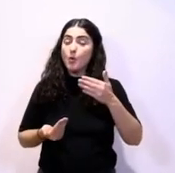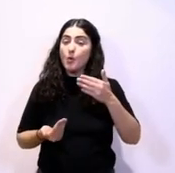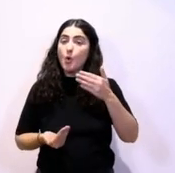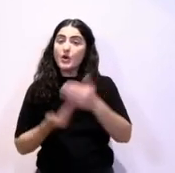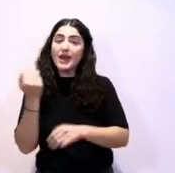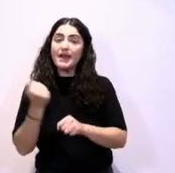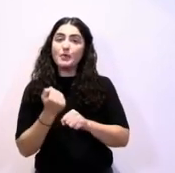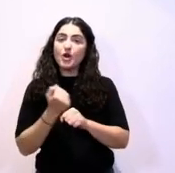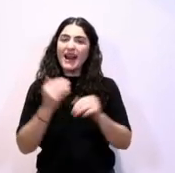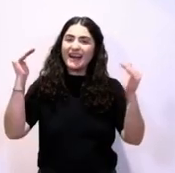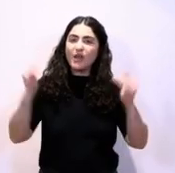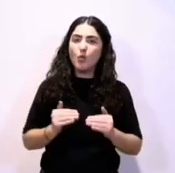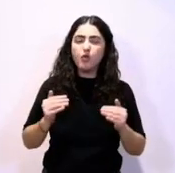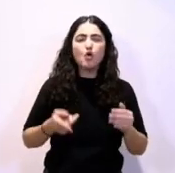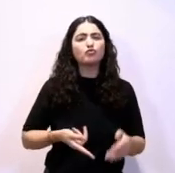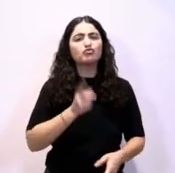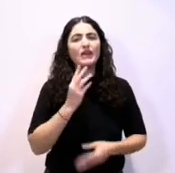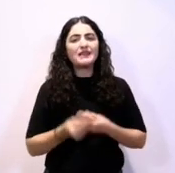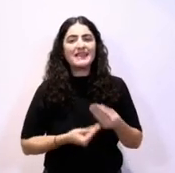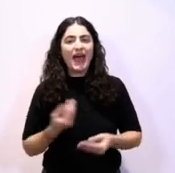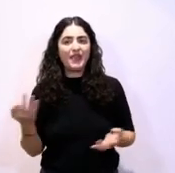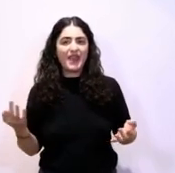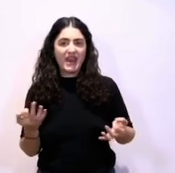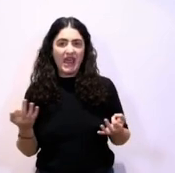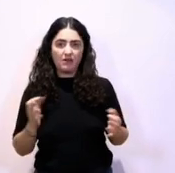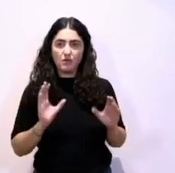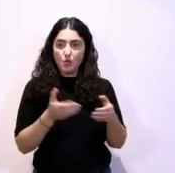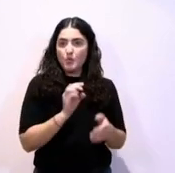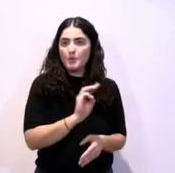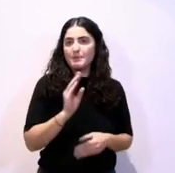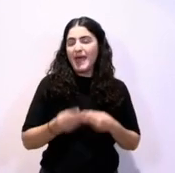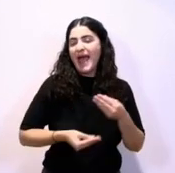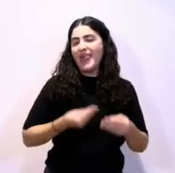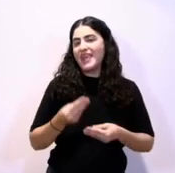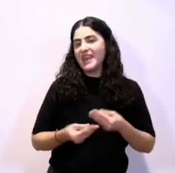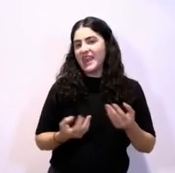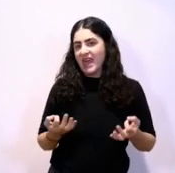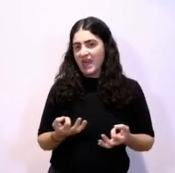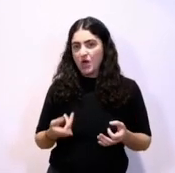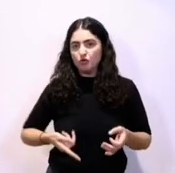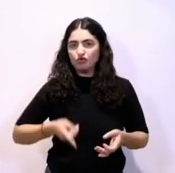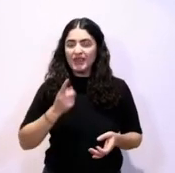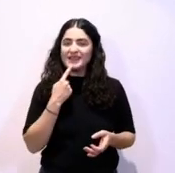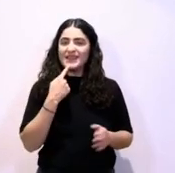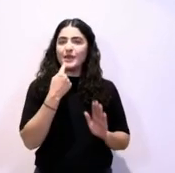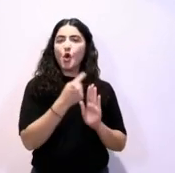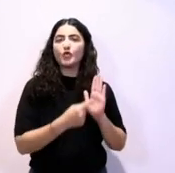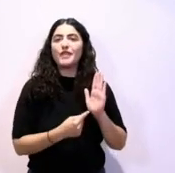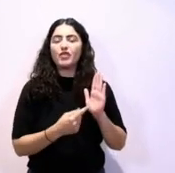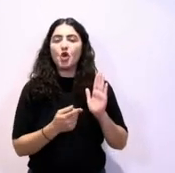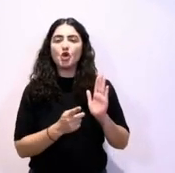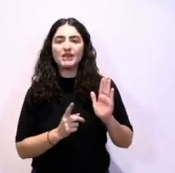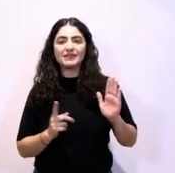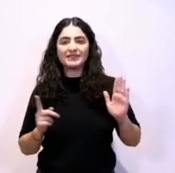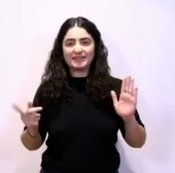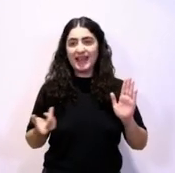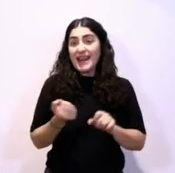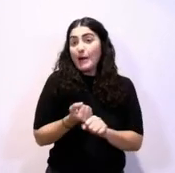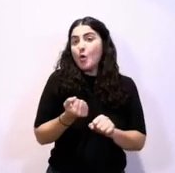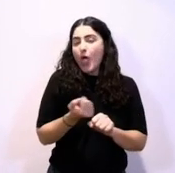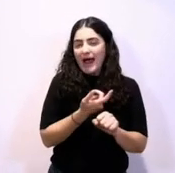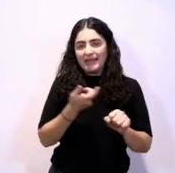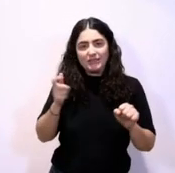votar esa cuestión? Dice usted que se preocupan mucho por la mejora de las condiciones no salariales. Bueno, pues está muy